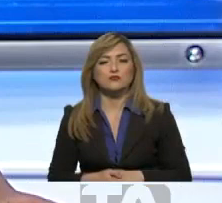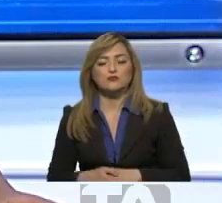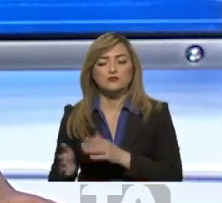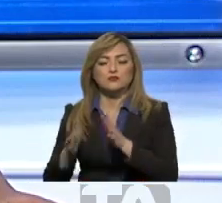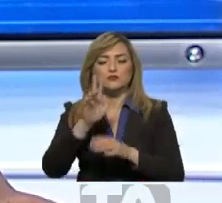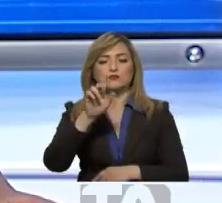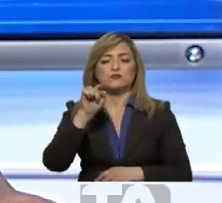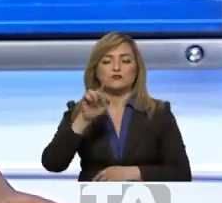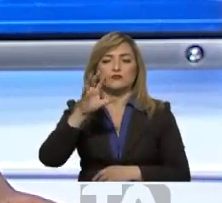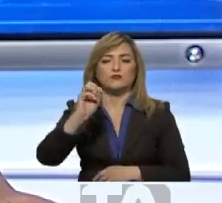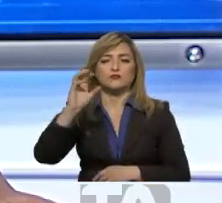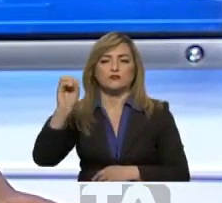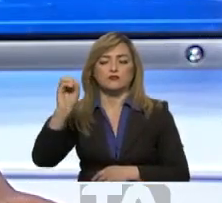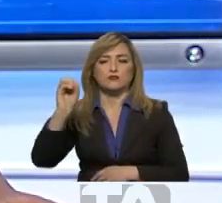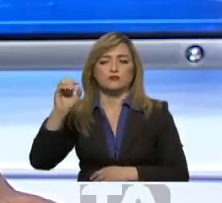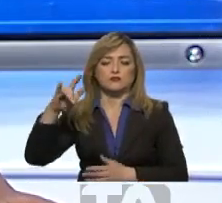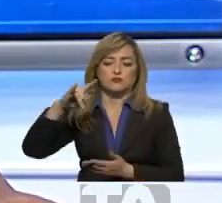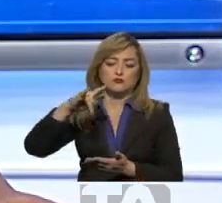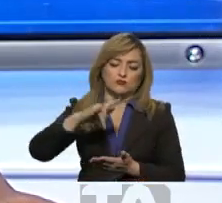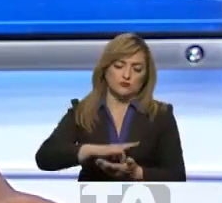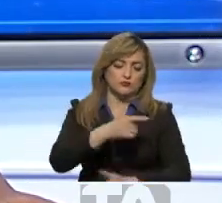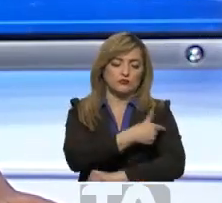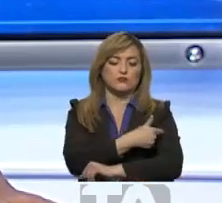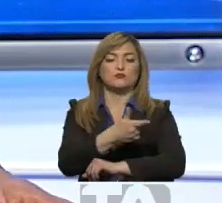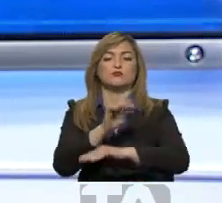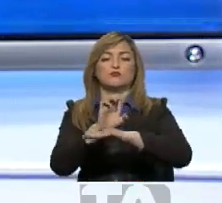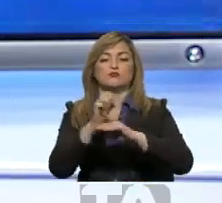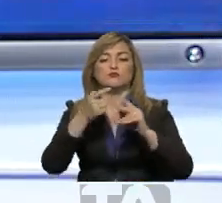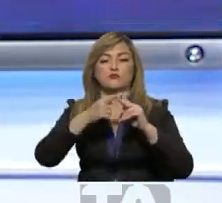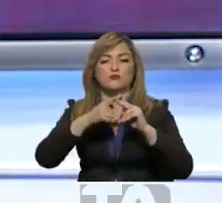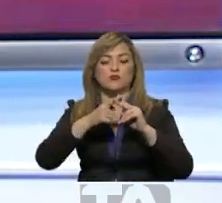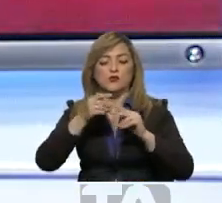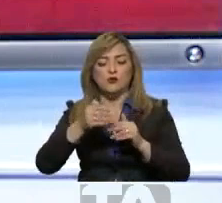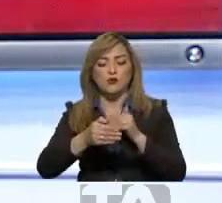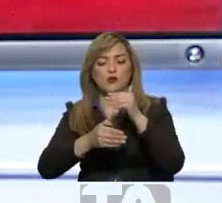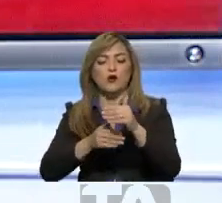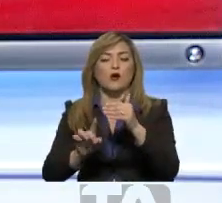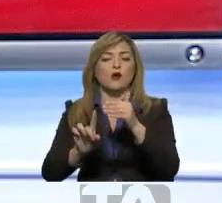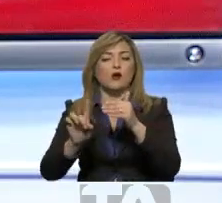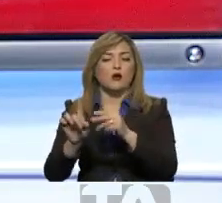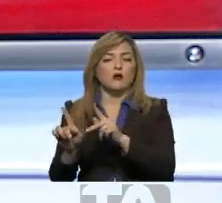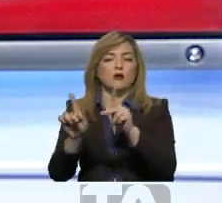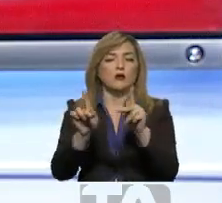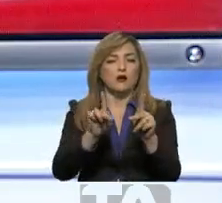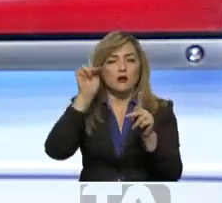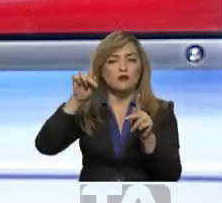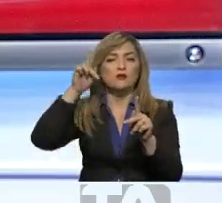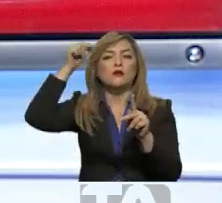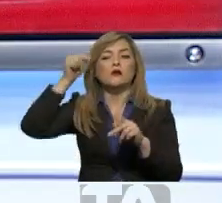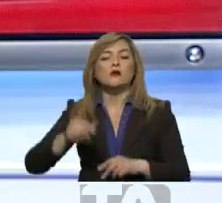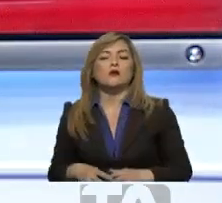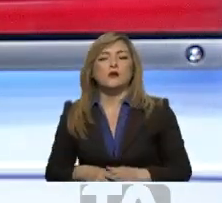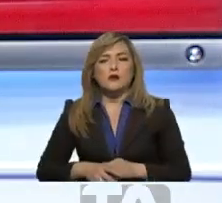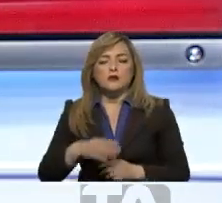31.500 dosis de vacunas contra el coronavirus llegaron ayer al país, lo que marca el inicio de la fase 1 del plan de inmunización del gobierno. Mientras